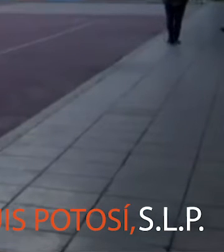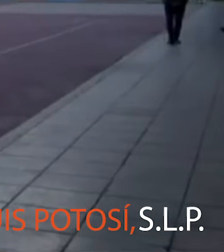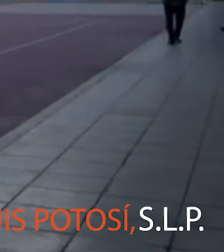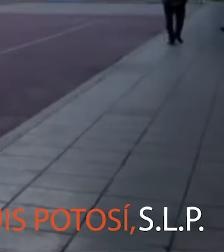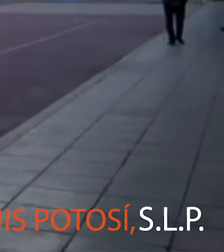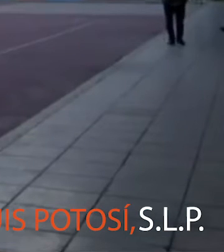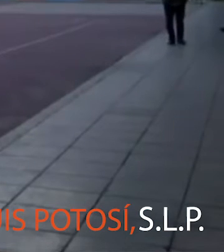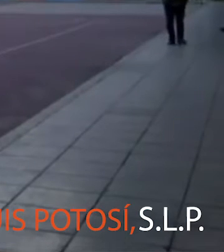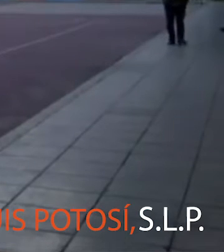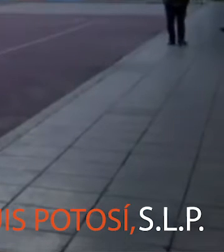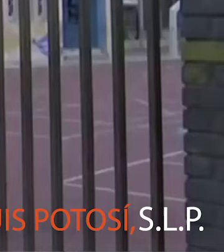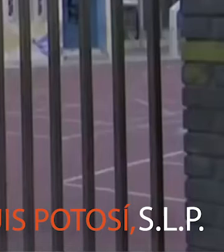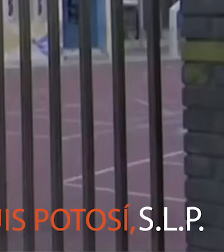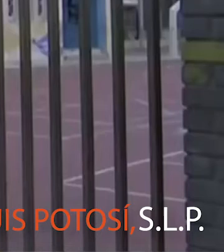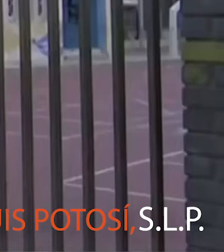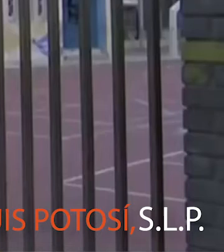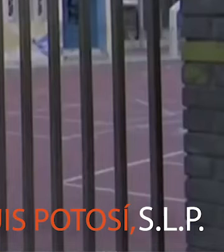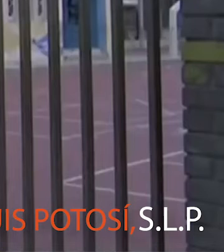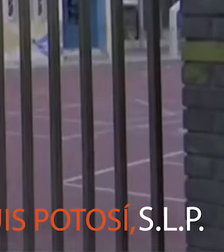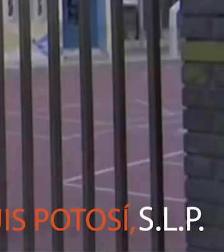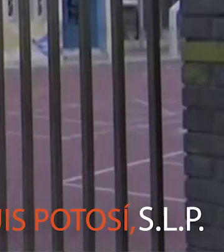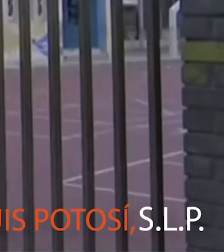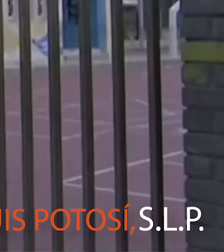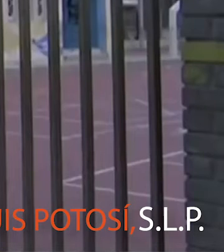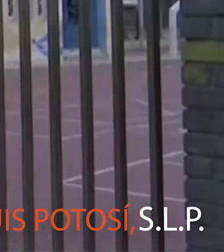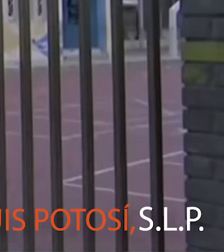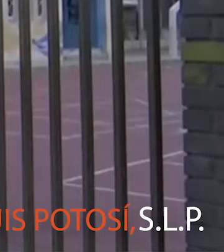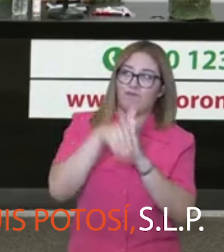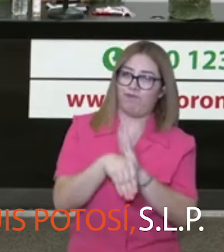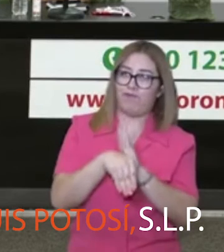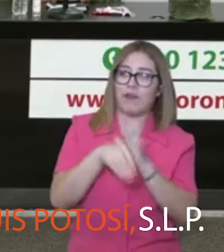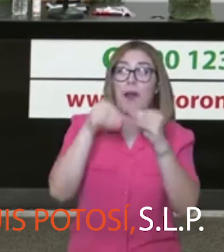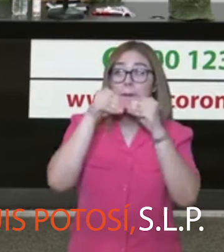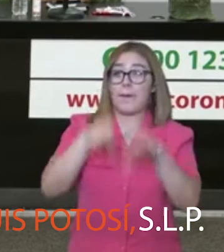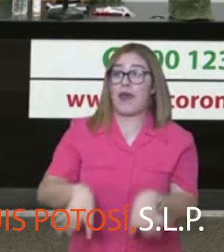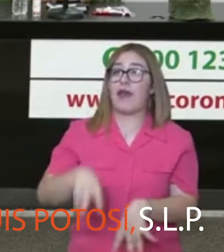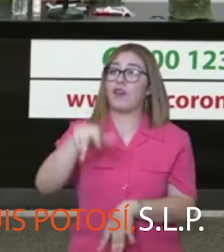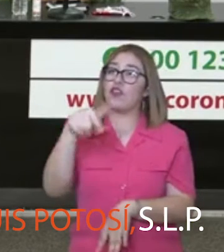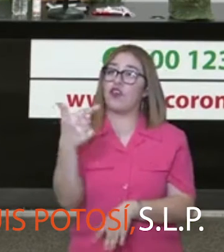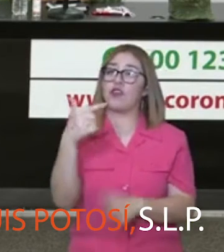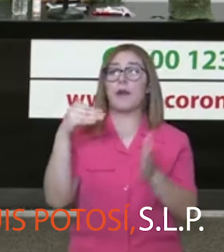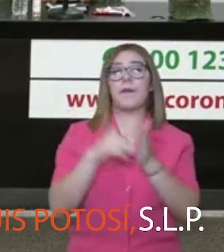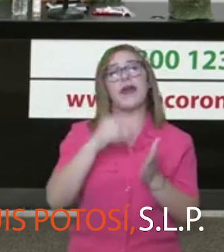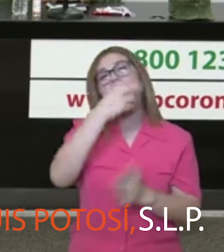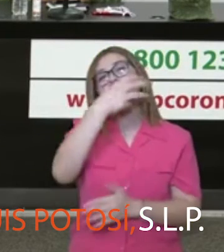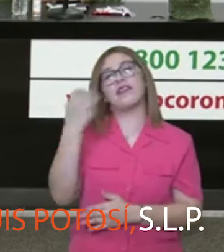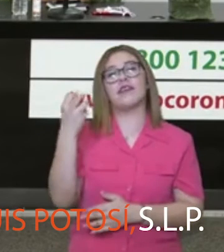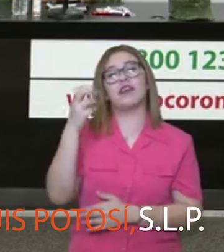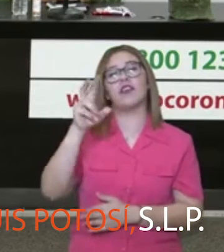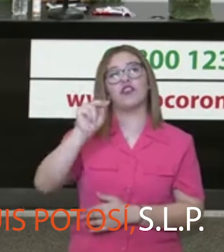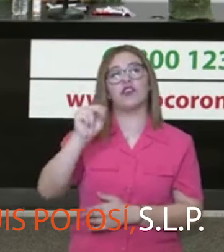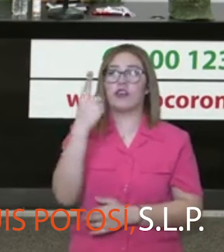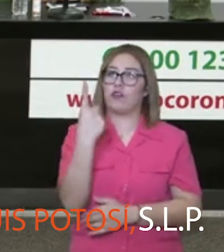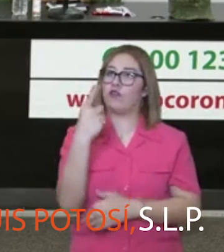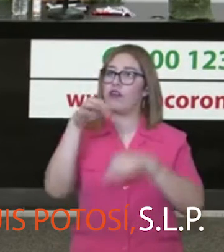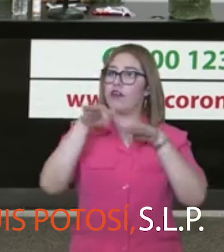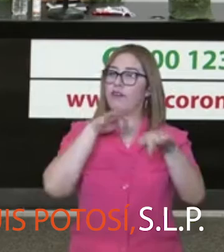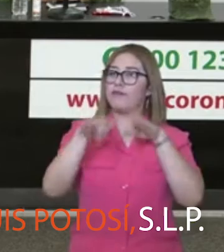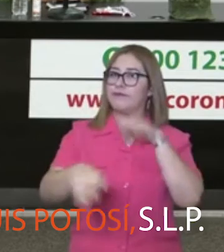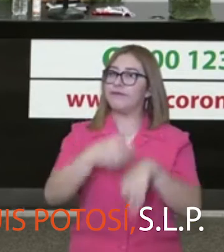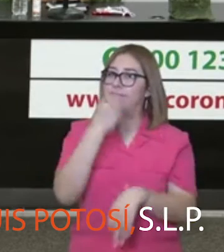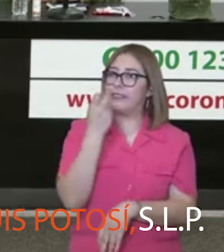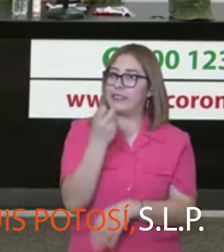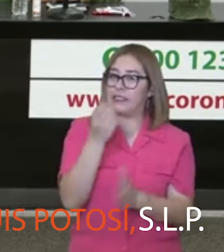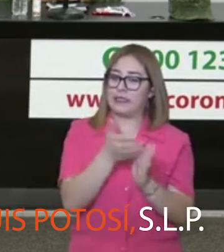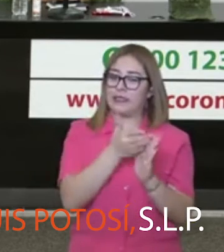de tareas de diagnóstico y evaluación para continuar el ciclo escolar. Pese a que a nivel nacional se dio a conocer el regreso gradual de